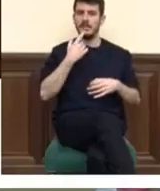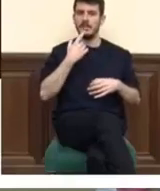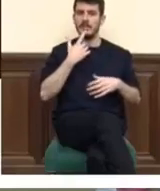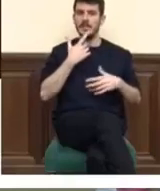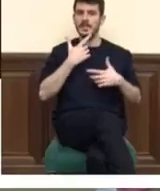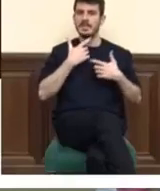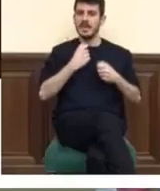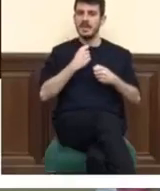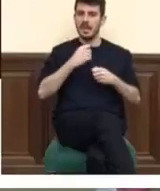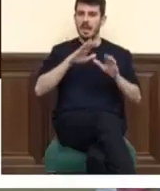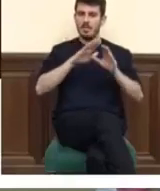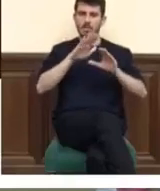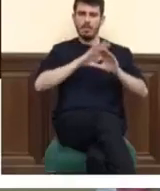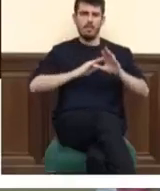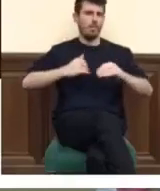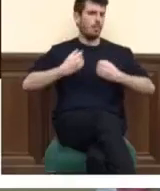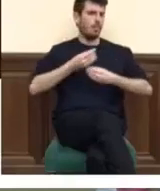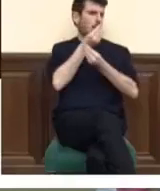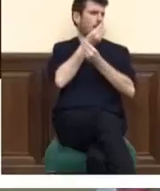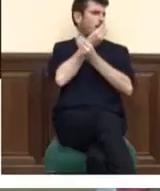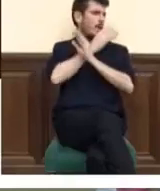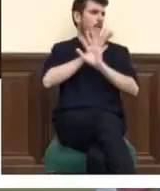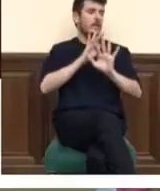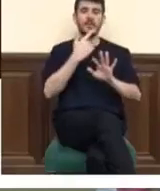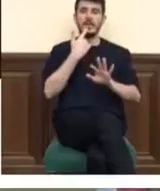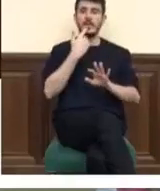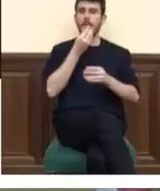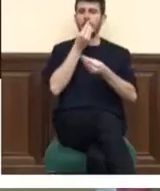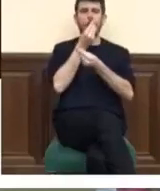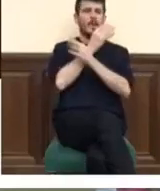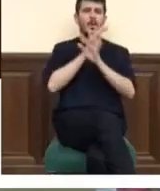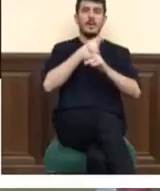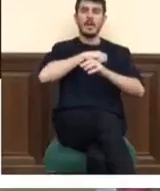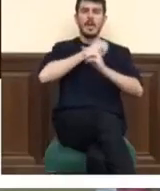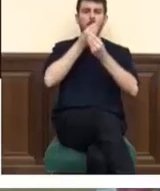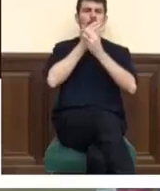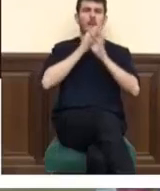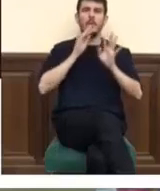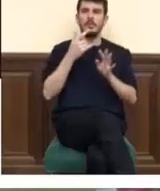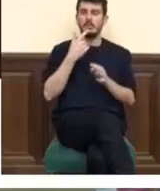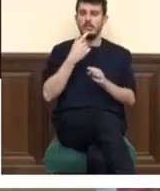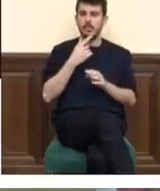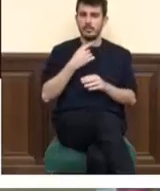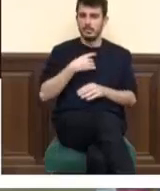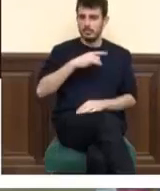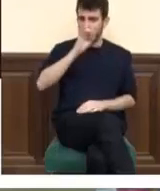es de lo mejor. Bueno, ha finalizado su intervención diciendo que es la mejor de España.